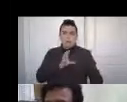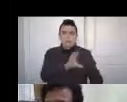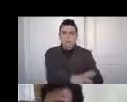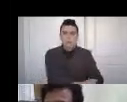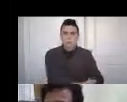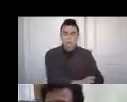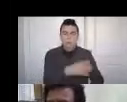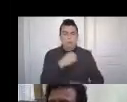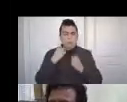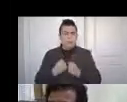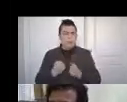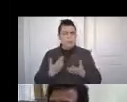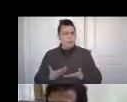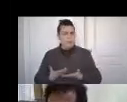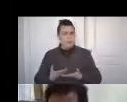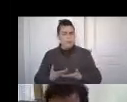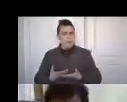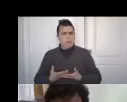alguna